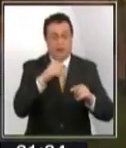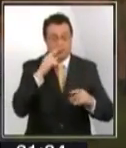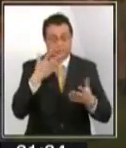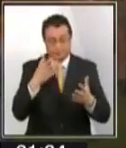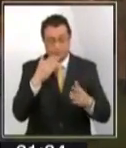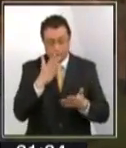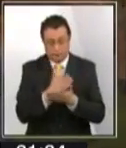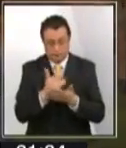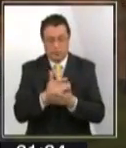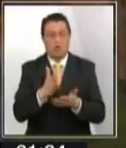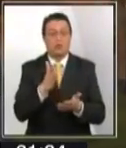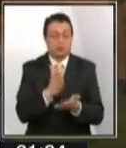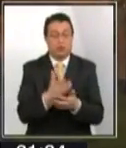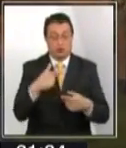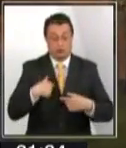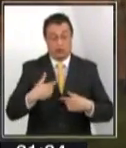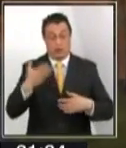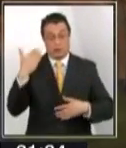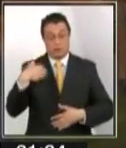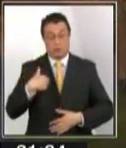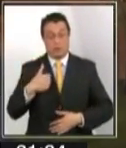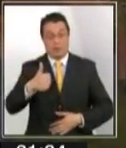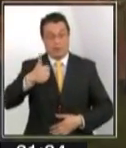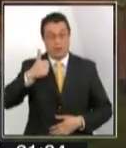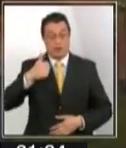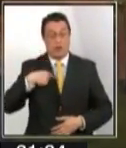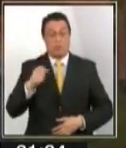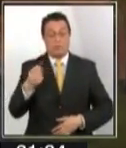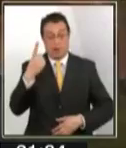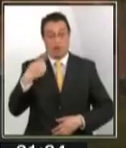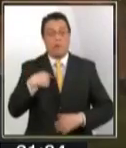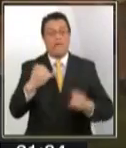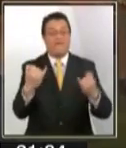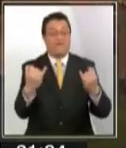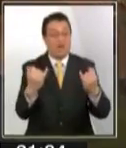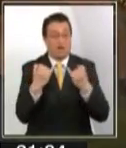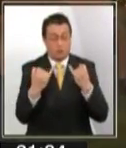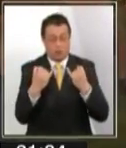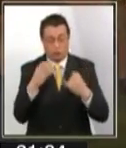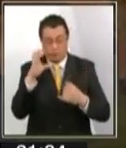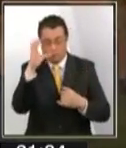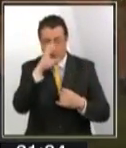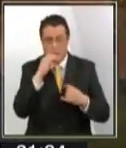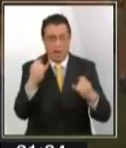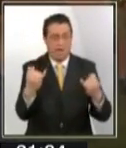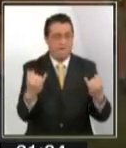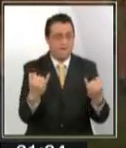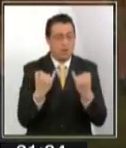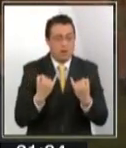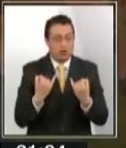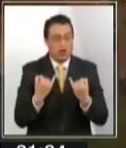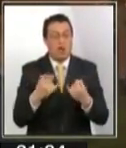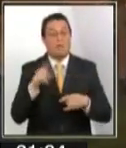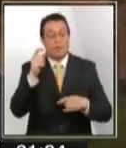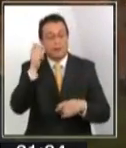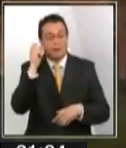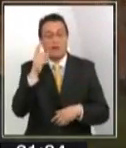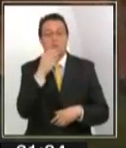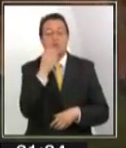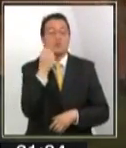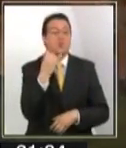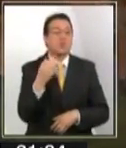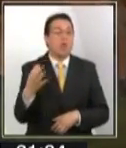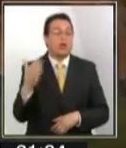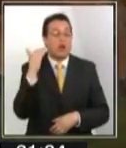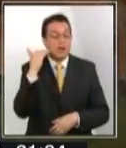condiciones. En mi gestión, mi primer esfuerzo fue información, es decir, saber exactamente cuántos niños estaban durmiendo en